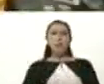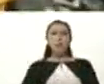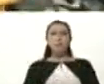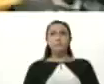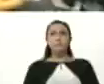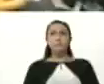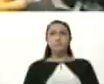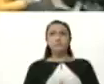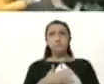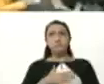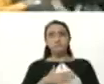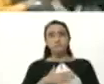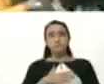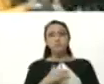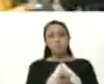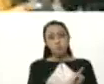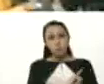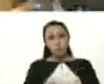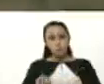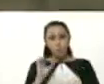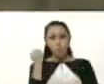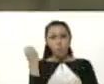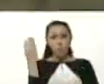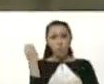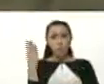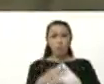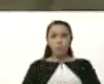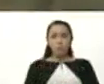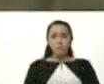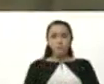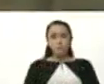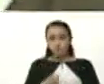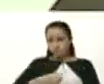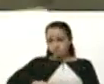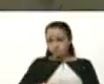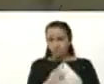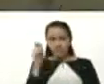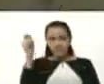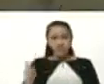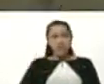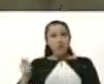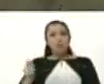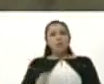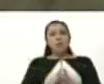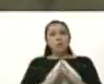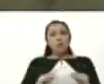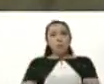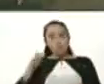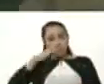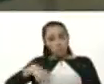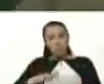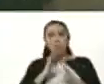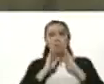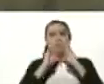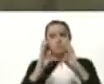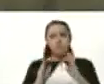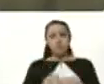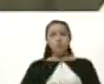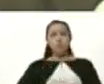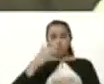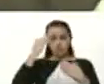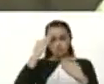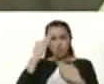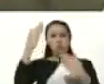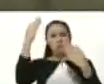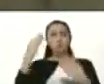cuanto tengo que decir, señor presidente, colegas parlamentarios, toda Venezuela, bendiciones. Saludos a